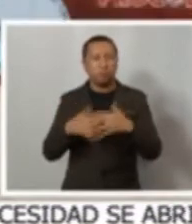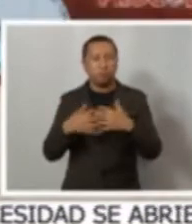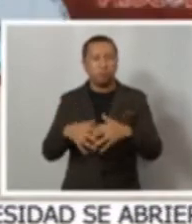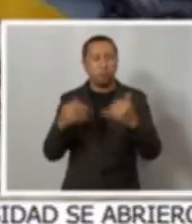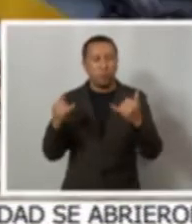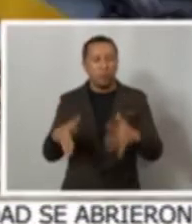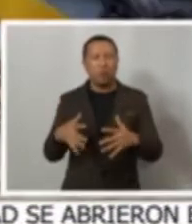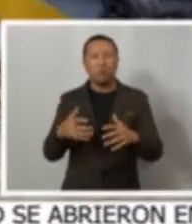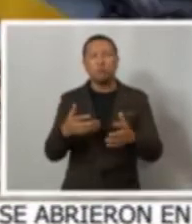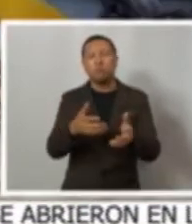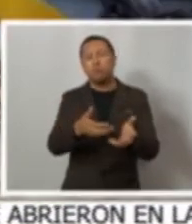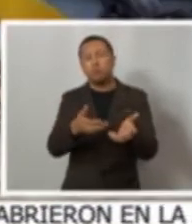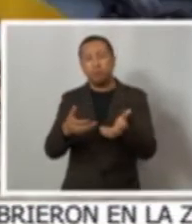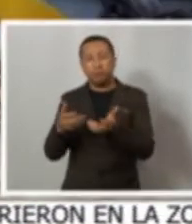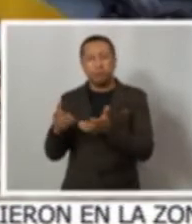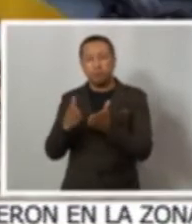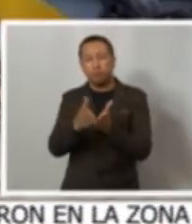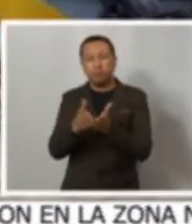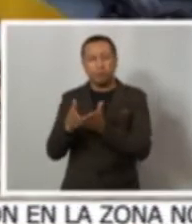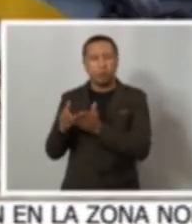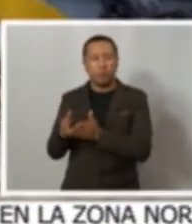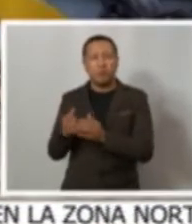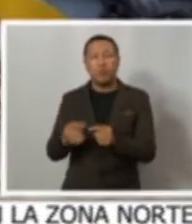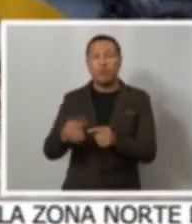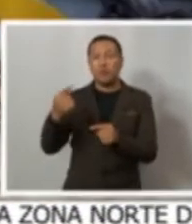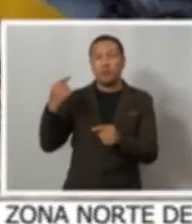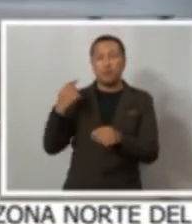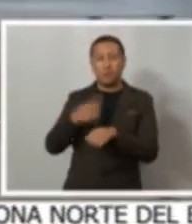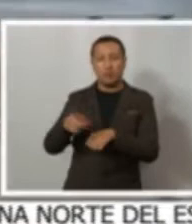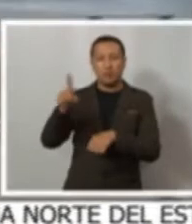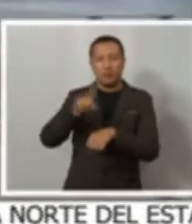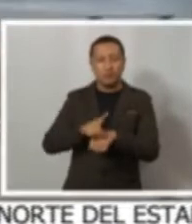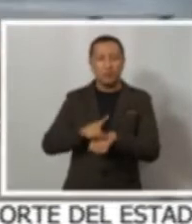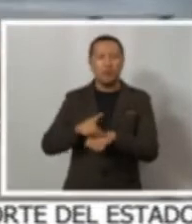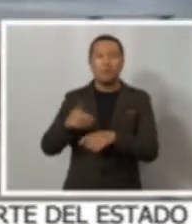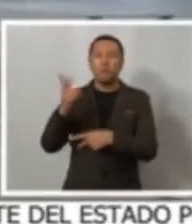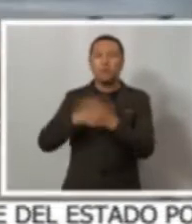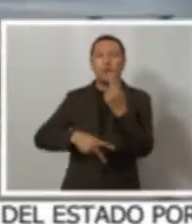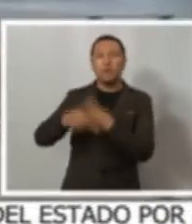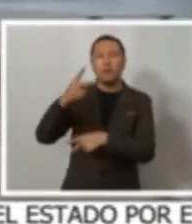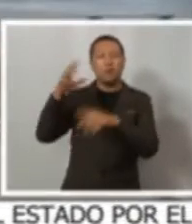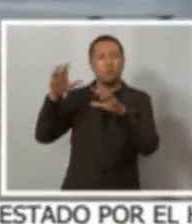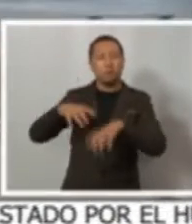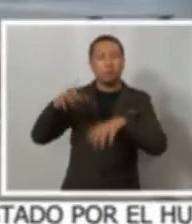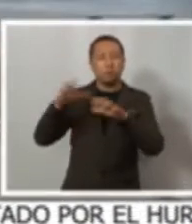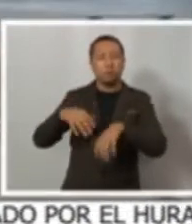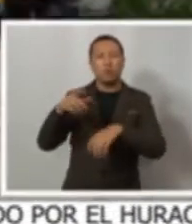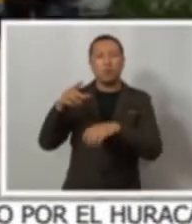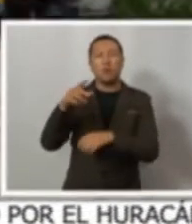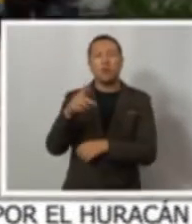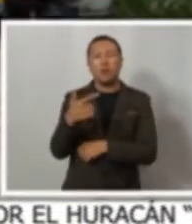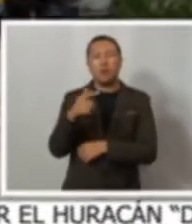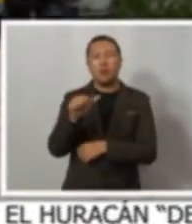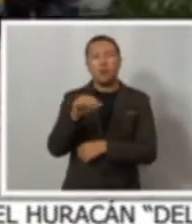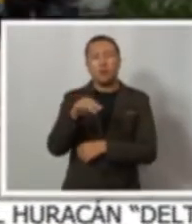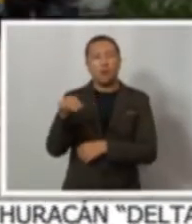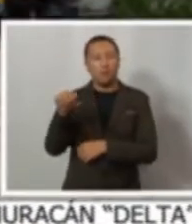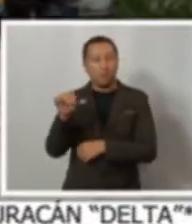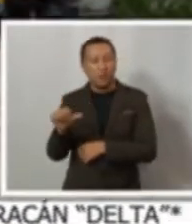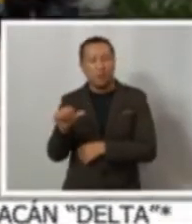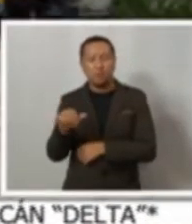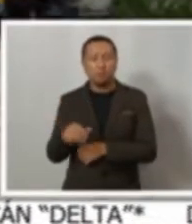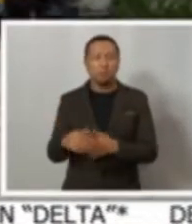de las cooperativas afirmaron que pese a que en días pasados recibieron el embate de la tormenta tropical Gamma y que generó la pérdida de varias